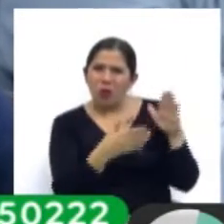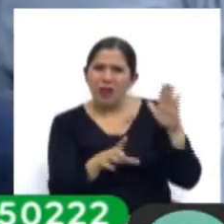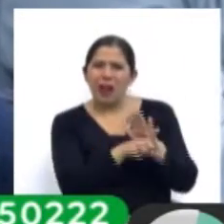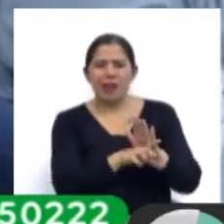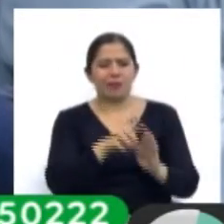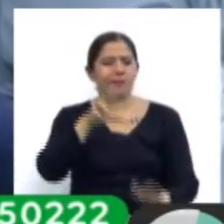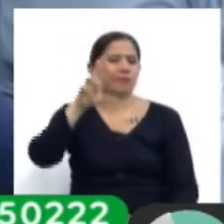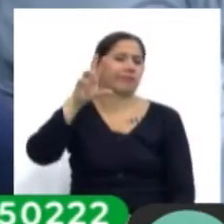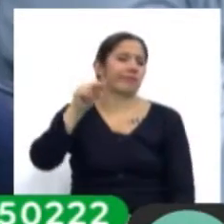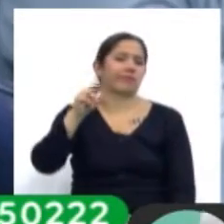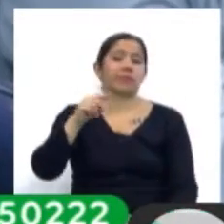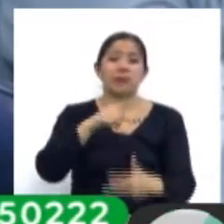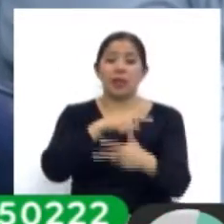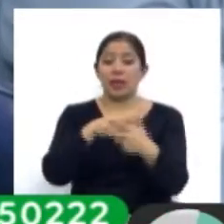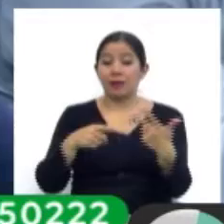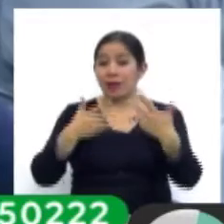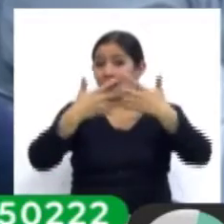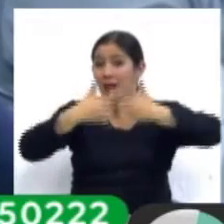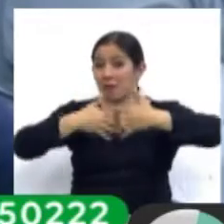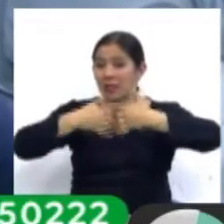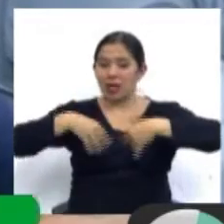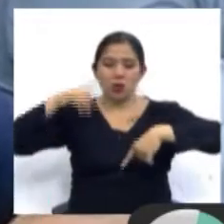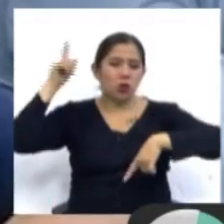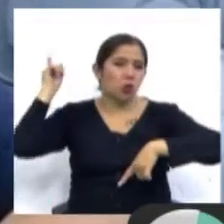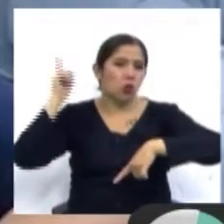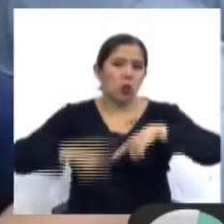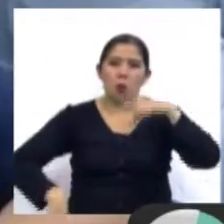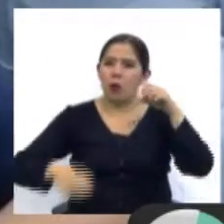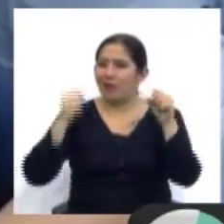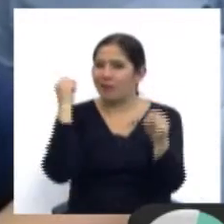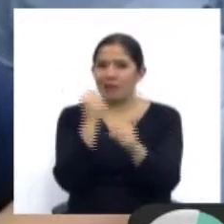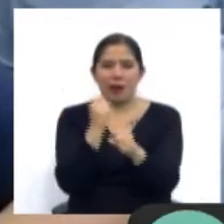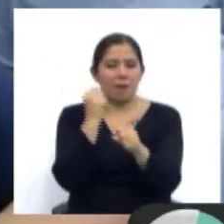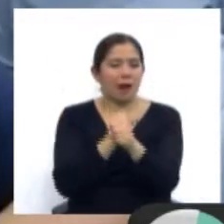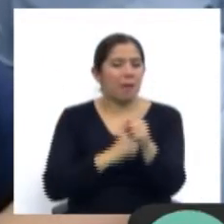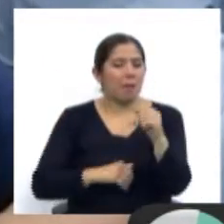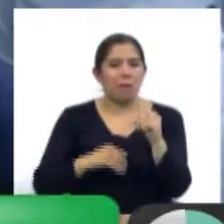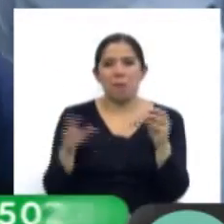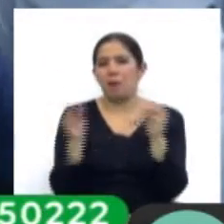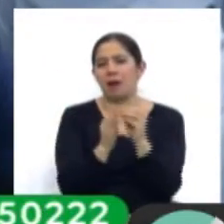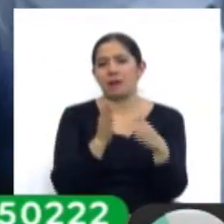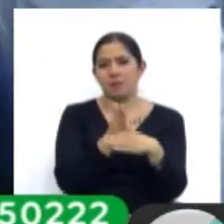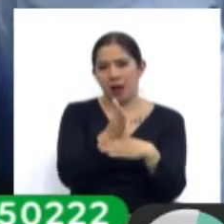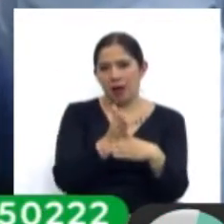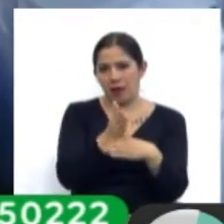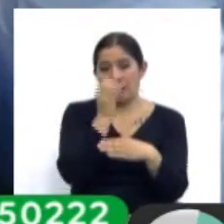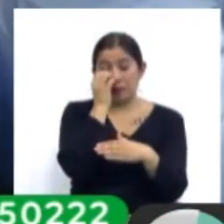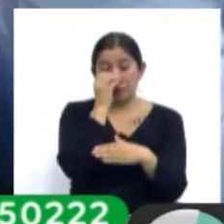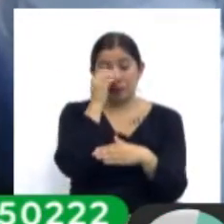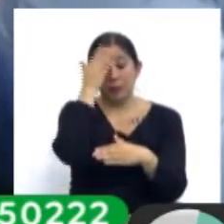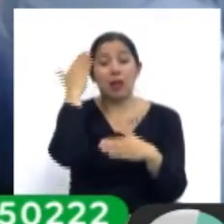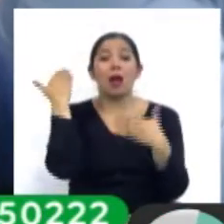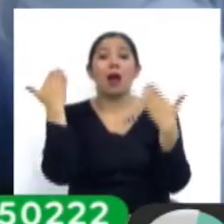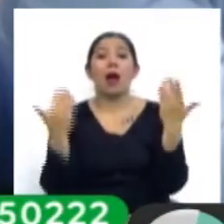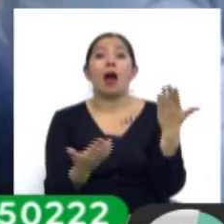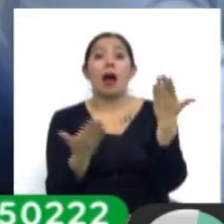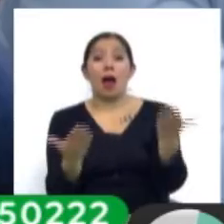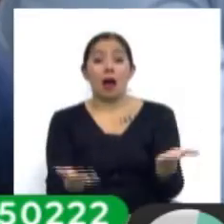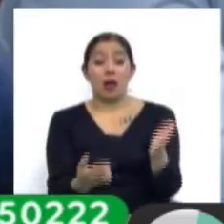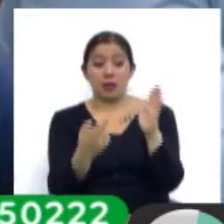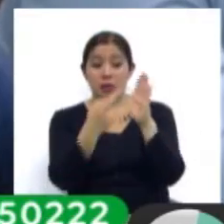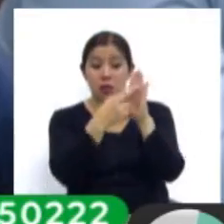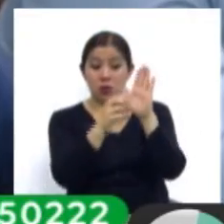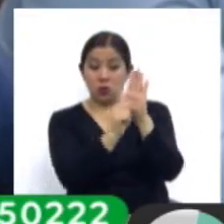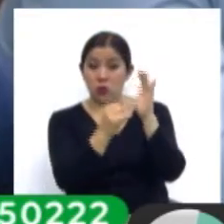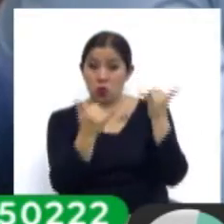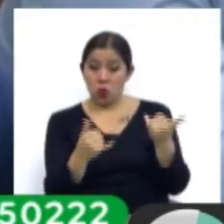tres empresas ya no pueden operar legalmente en el rubro de la madera con las resoluciones que estoy